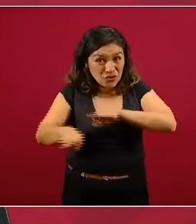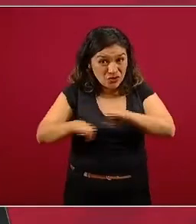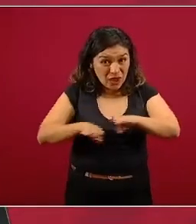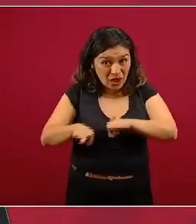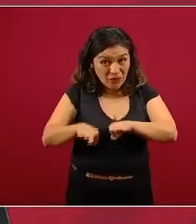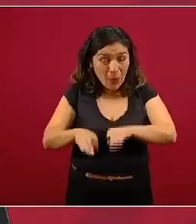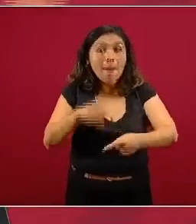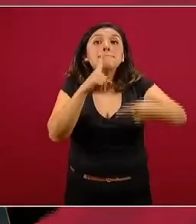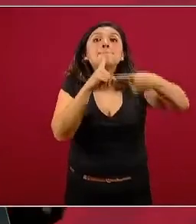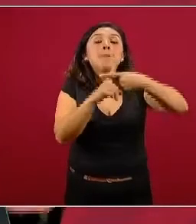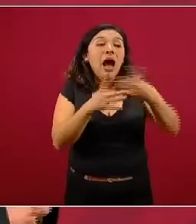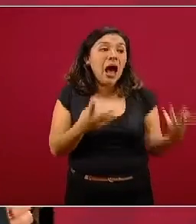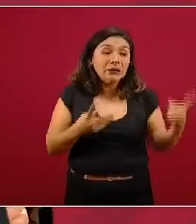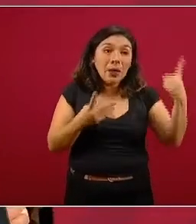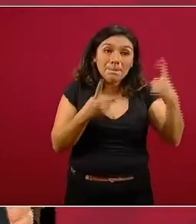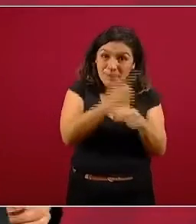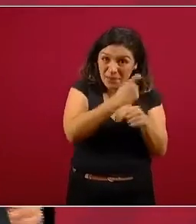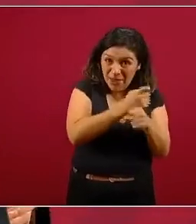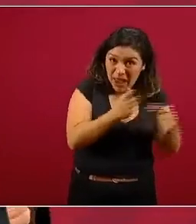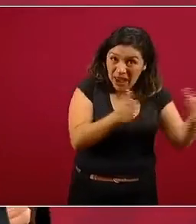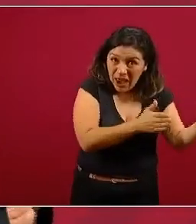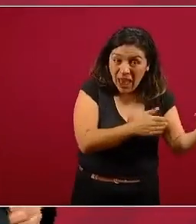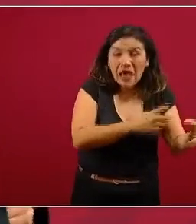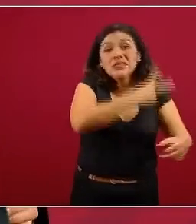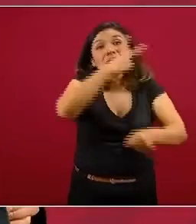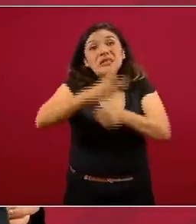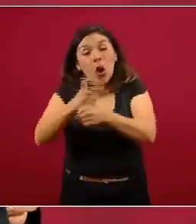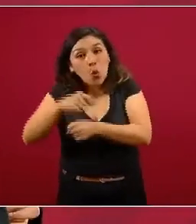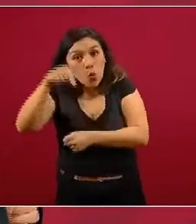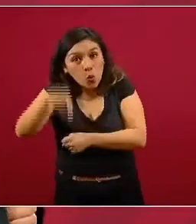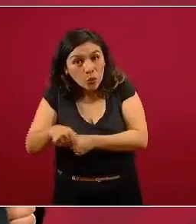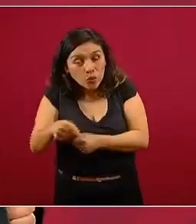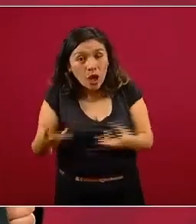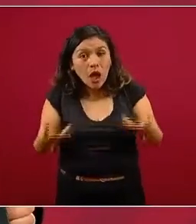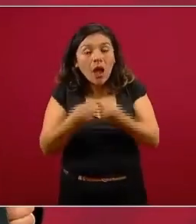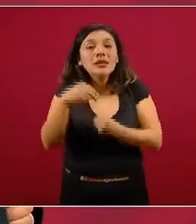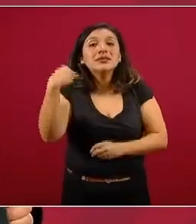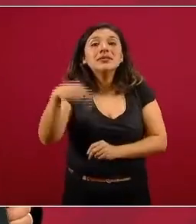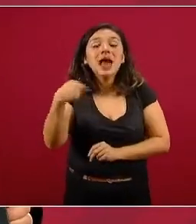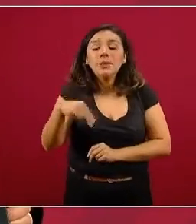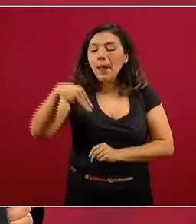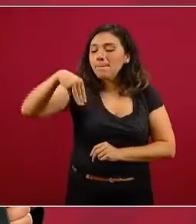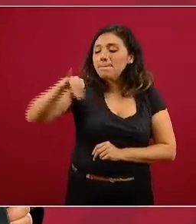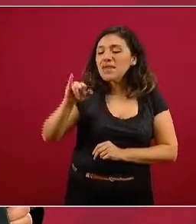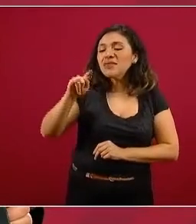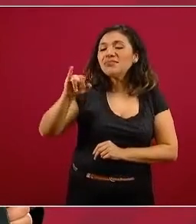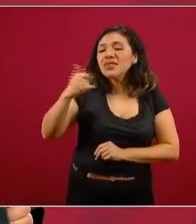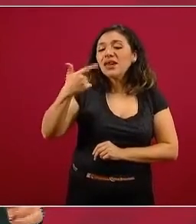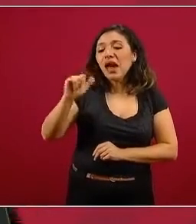primera, no reemplaza a la primera, sino se suma a ella, se llama mitigación